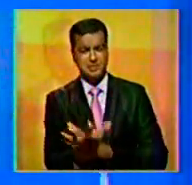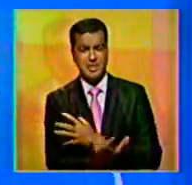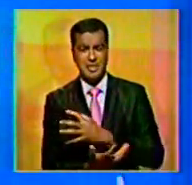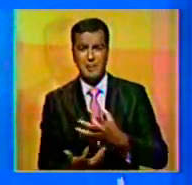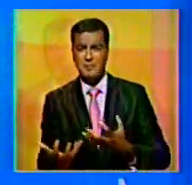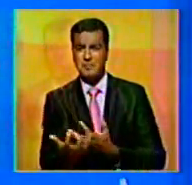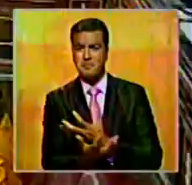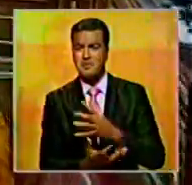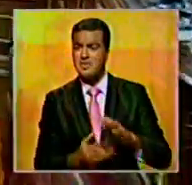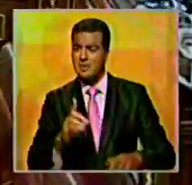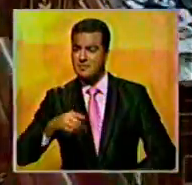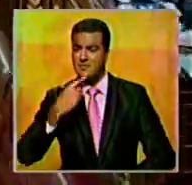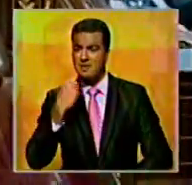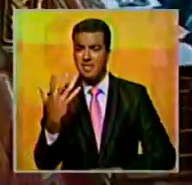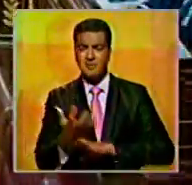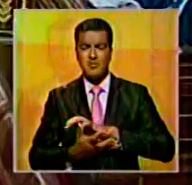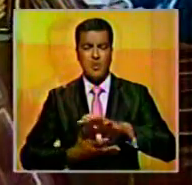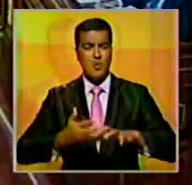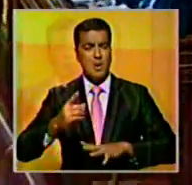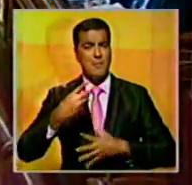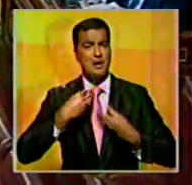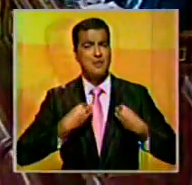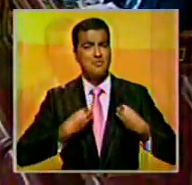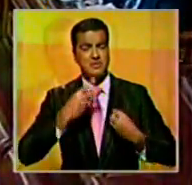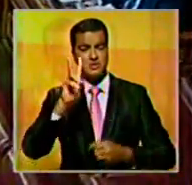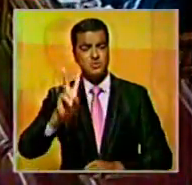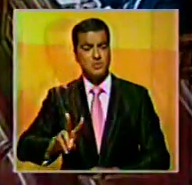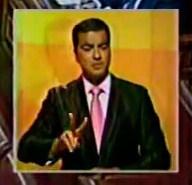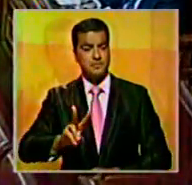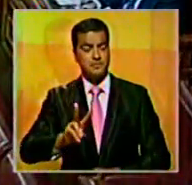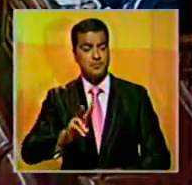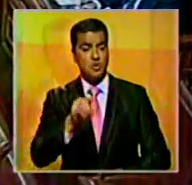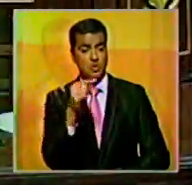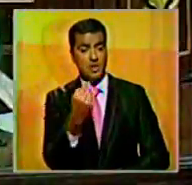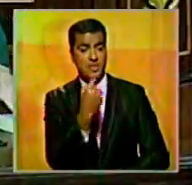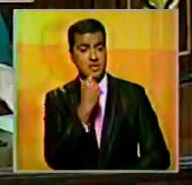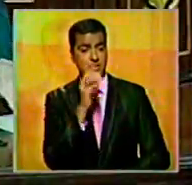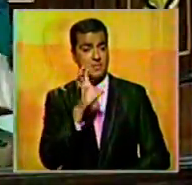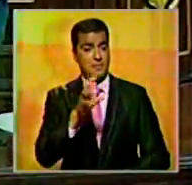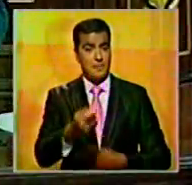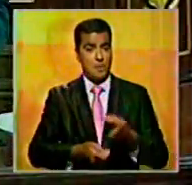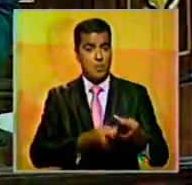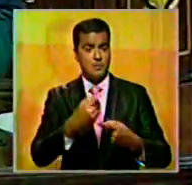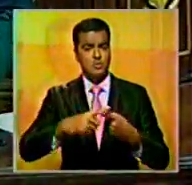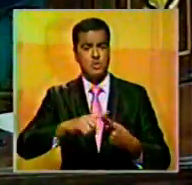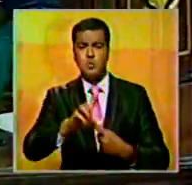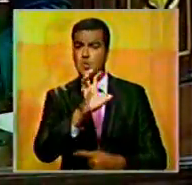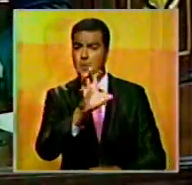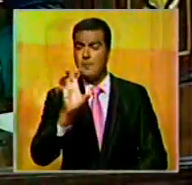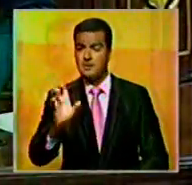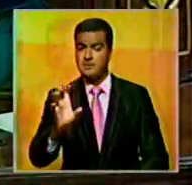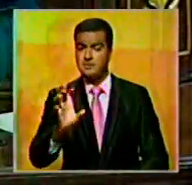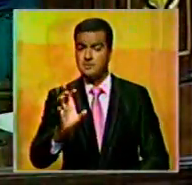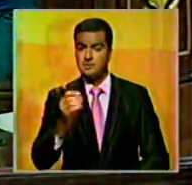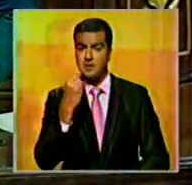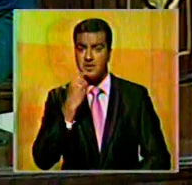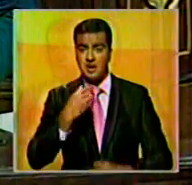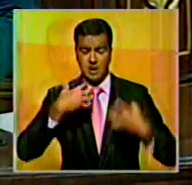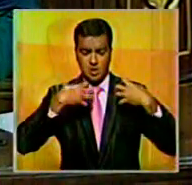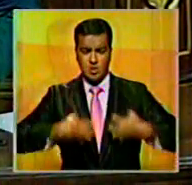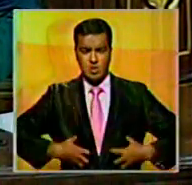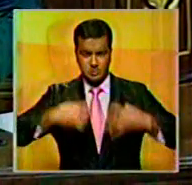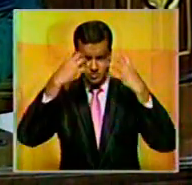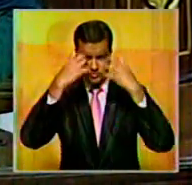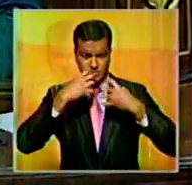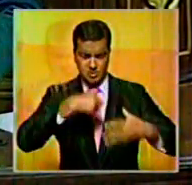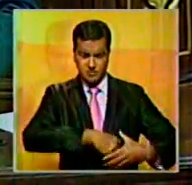el país la decisión publicada por el diario del país fue impuesta por la junta reguladora del comercio exterior de material de defensa la